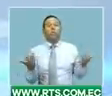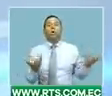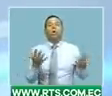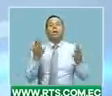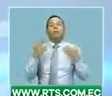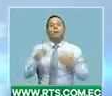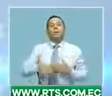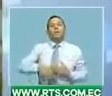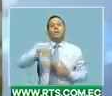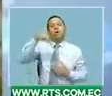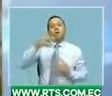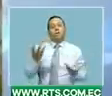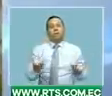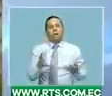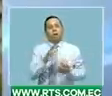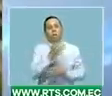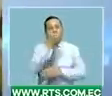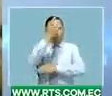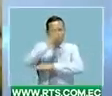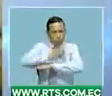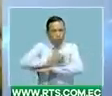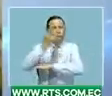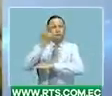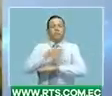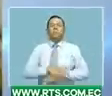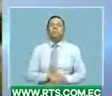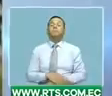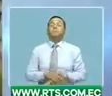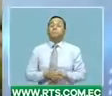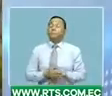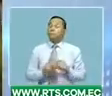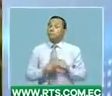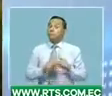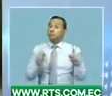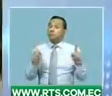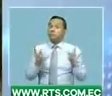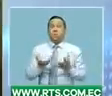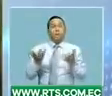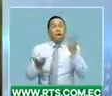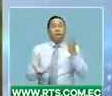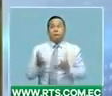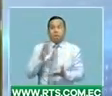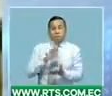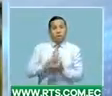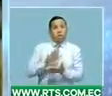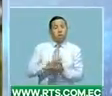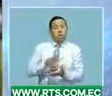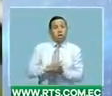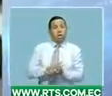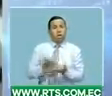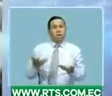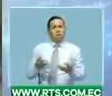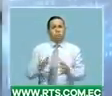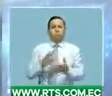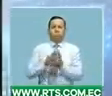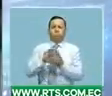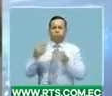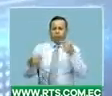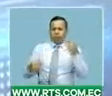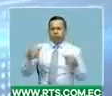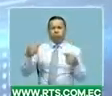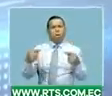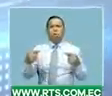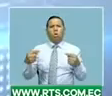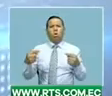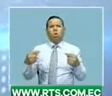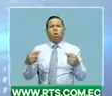Guayaquil, específicamente en Urdesa. Sin embargo, en lugar de que los ánimos se calmen, parece que se sube el tono del desacuerdo. Pueden llamar a